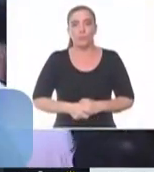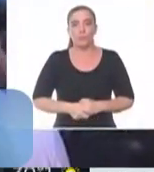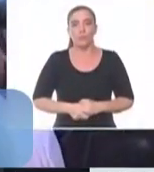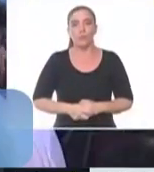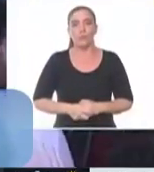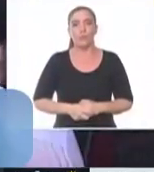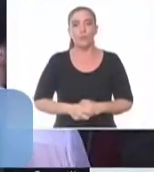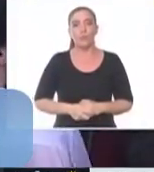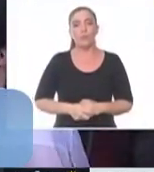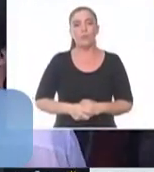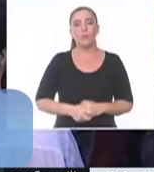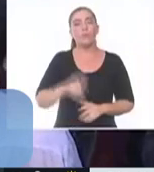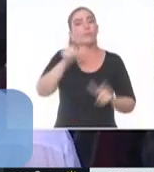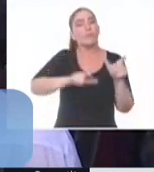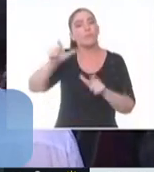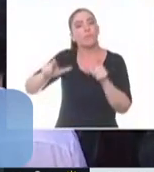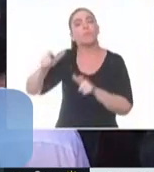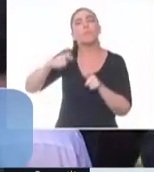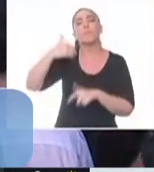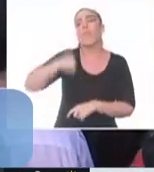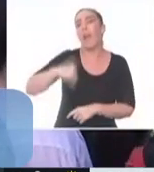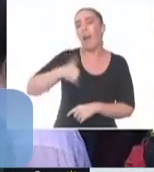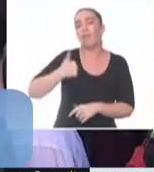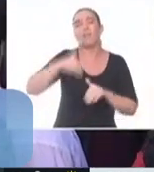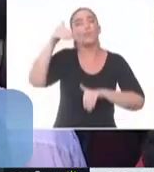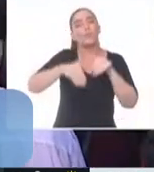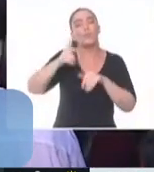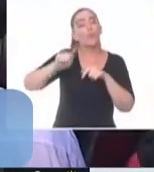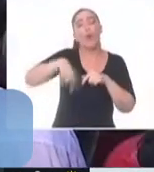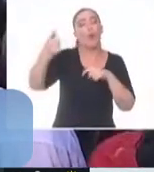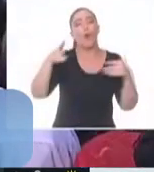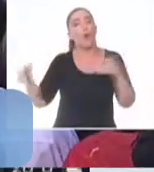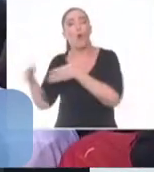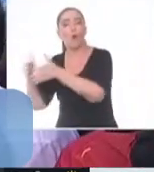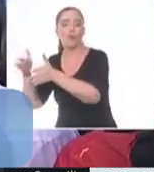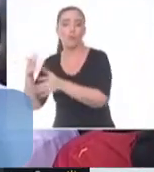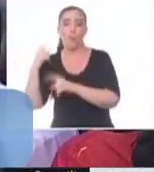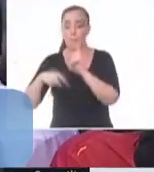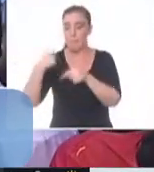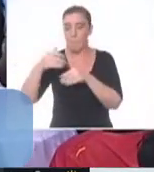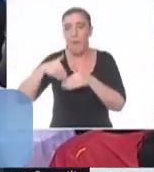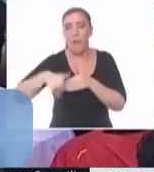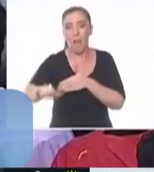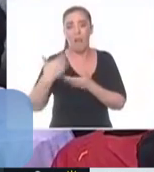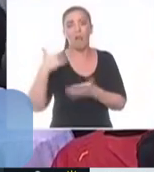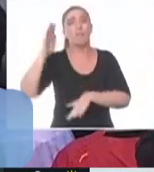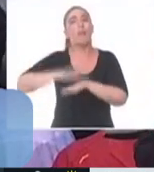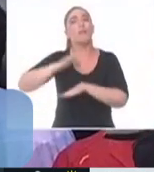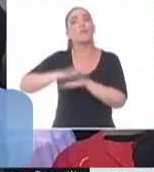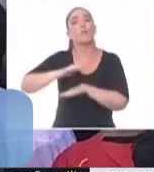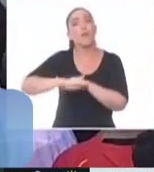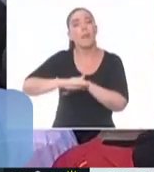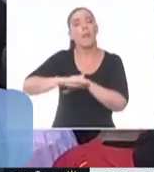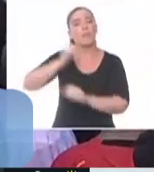Los argentinos eligieron otro camino. Y desde mañana la responsabilidad,